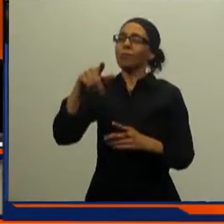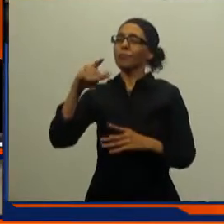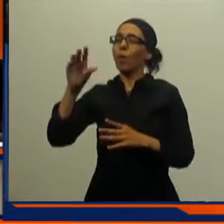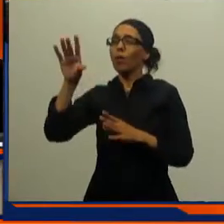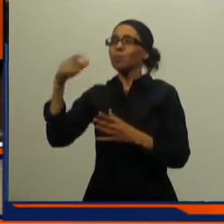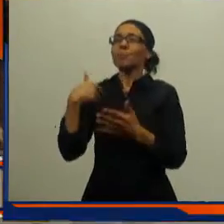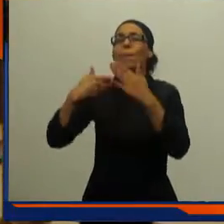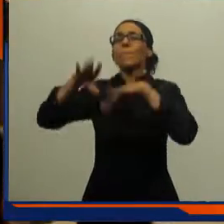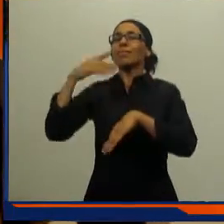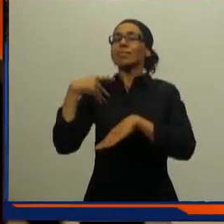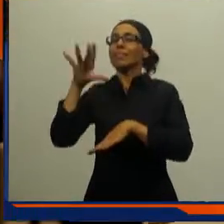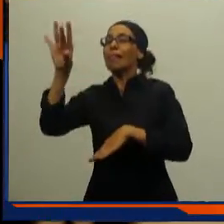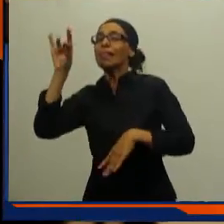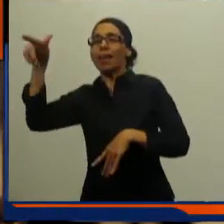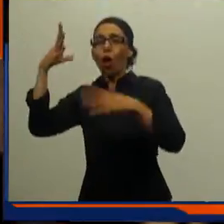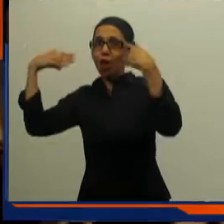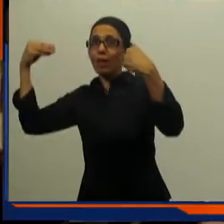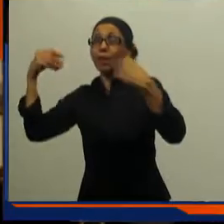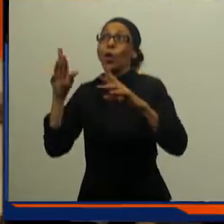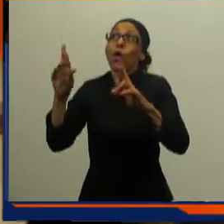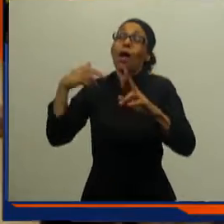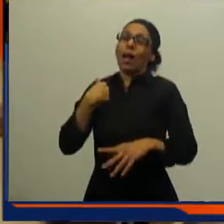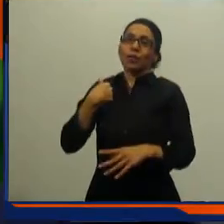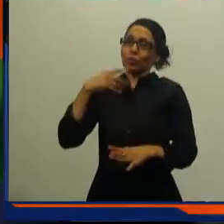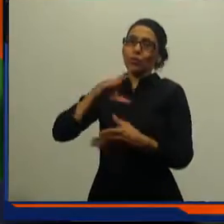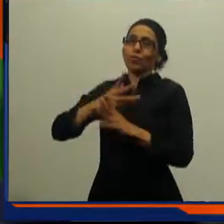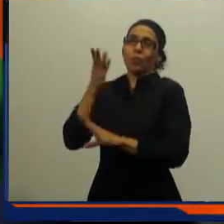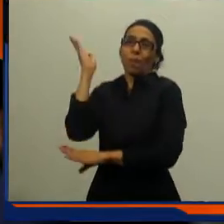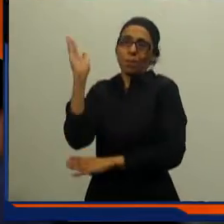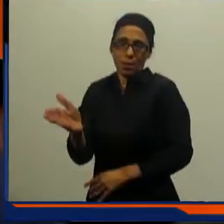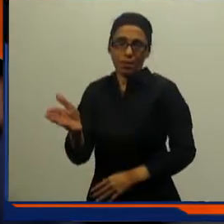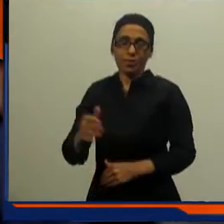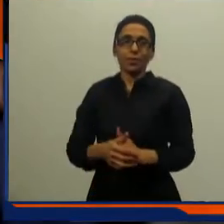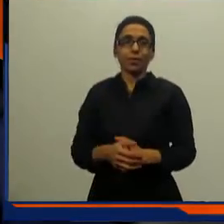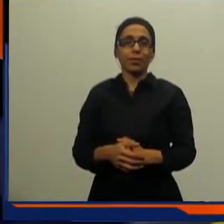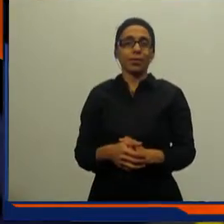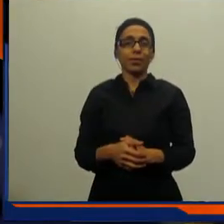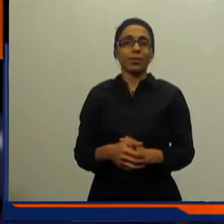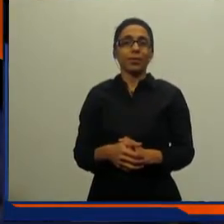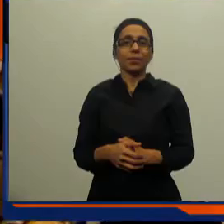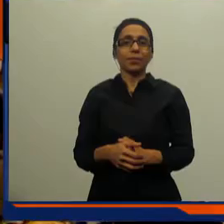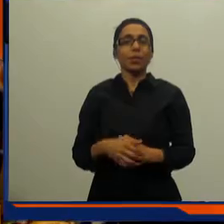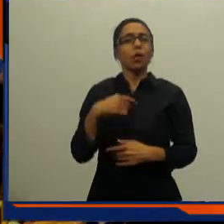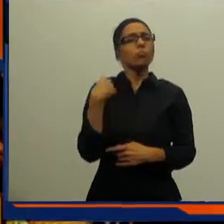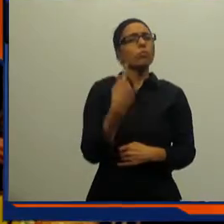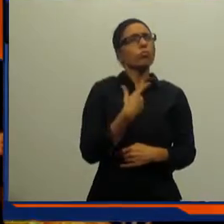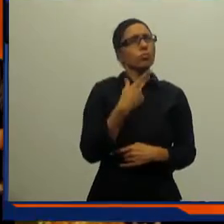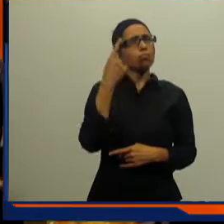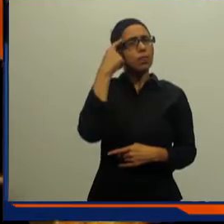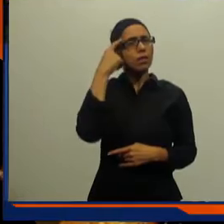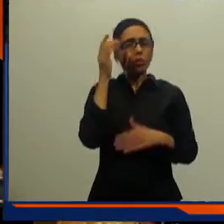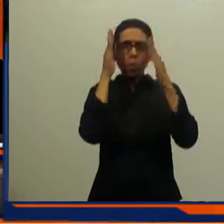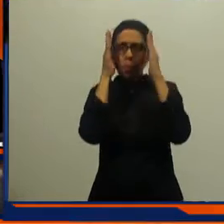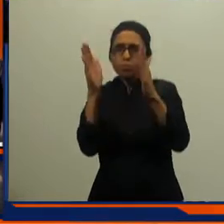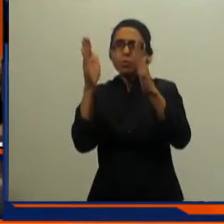esperemos que no se dé eso y que nosotras podamos tomar revancha del Juego Olímpico. Creo que estamos con la mente ya pensando en el